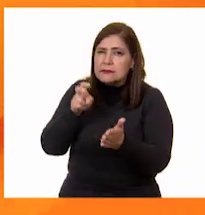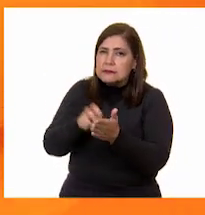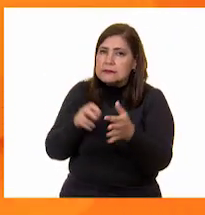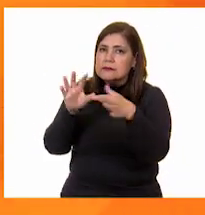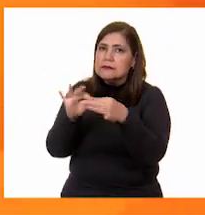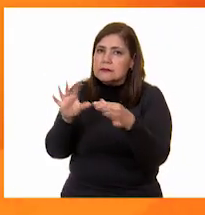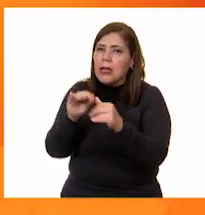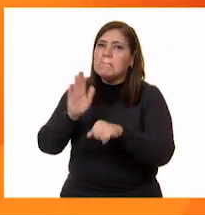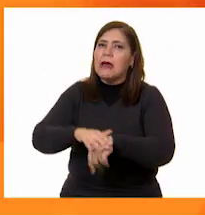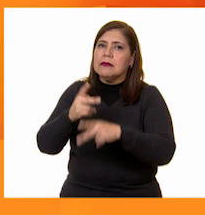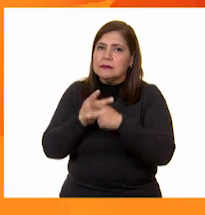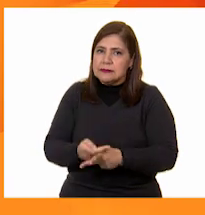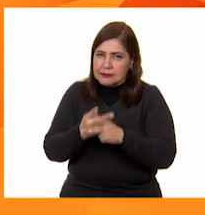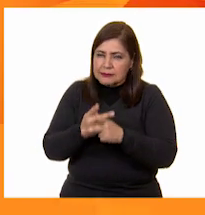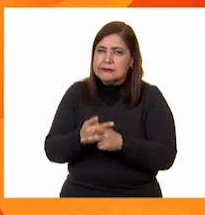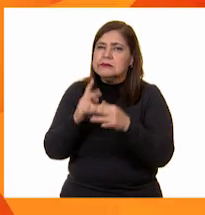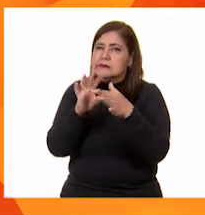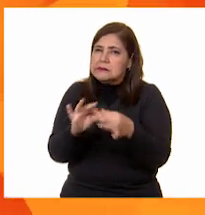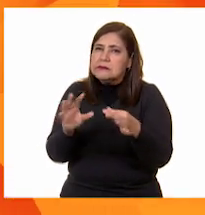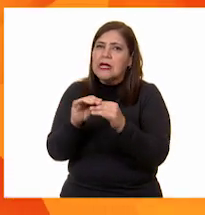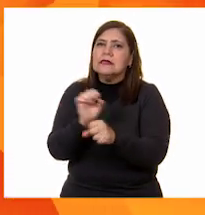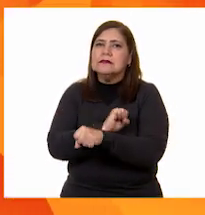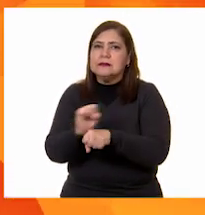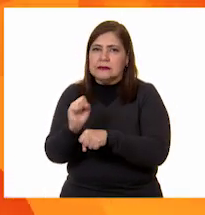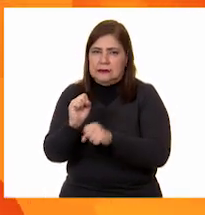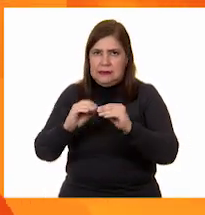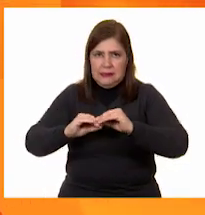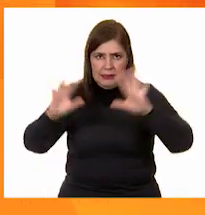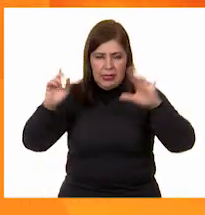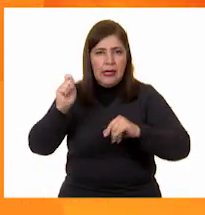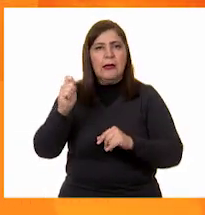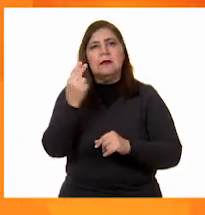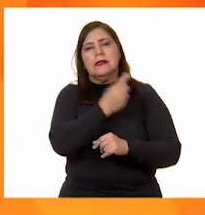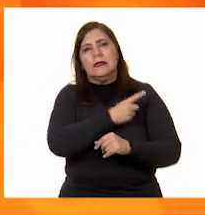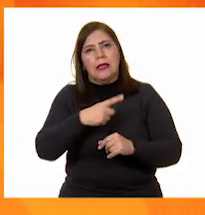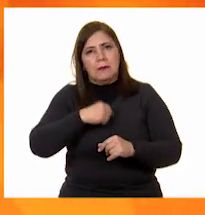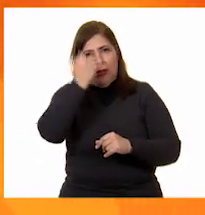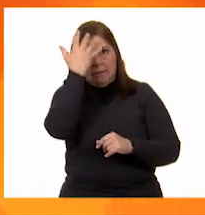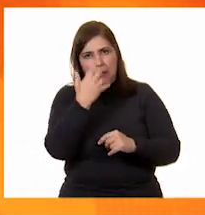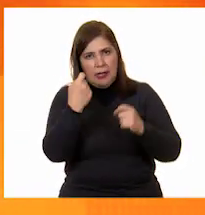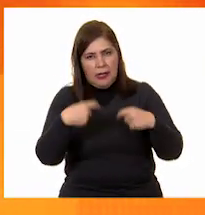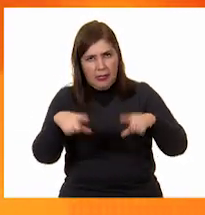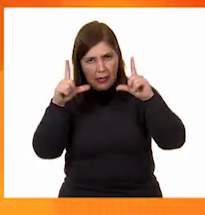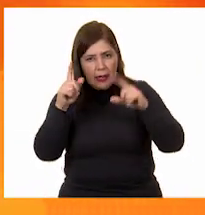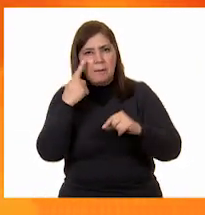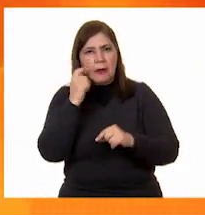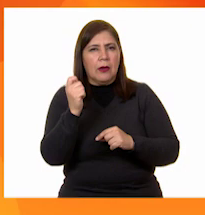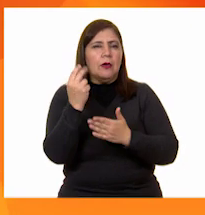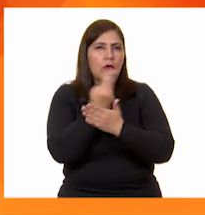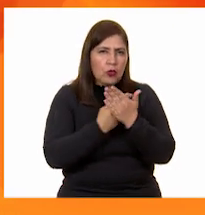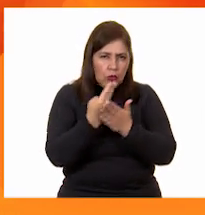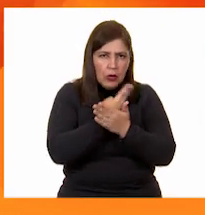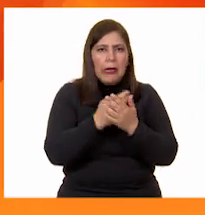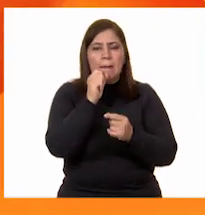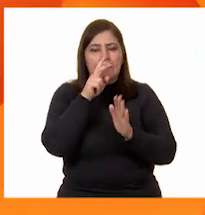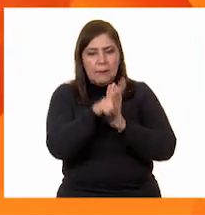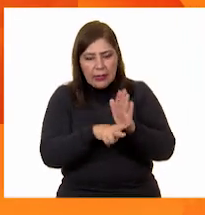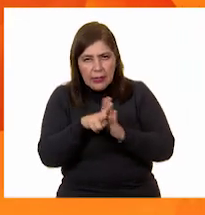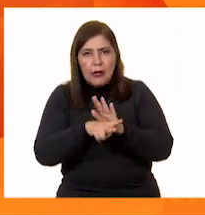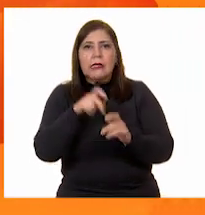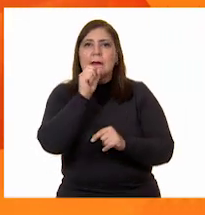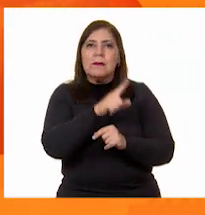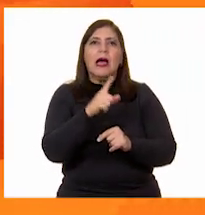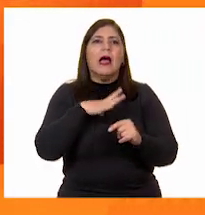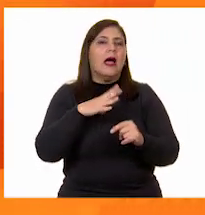en lenguaje sencillo y claro. Utilizar imágenes, pictogramas, objetos reales, videos y o